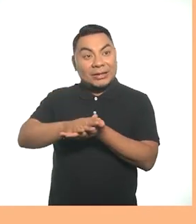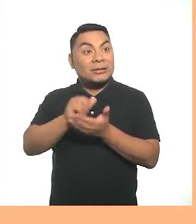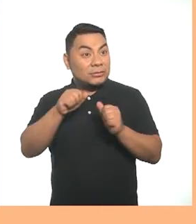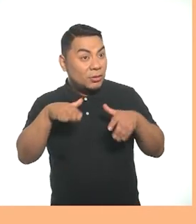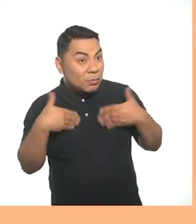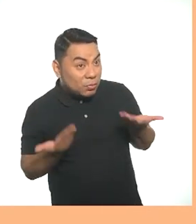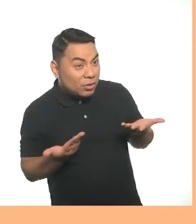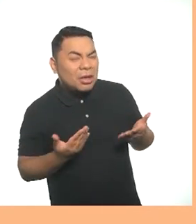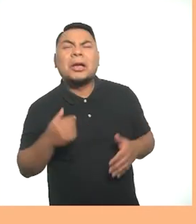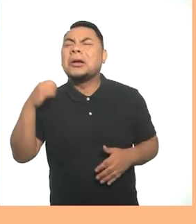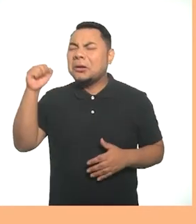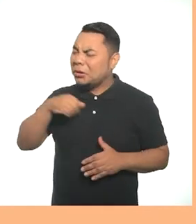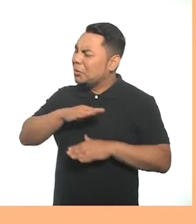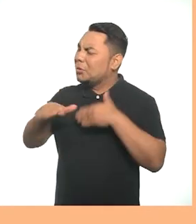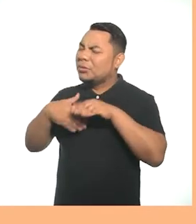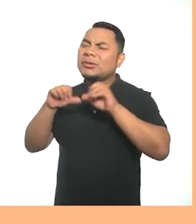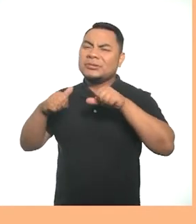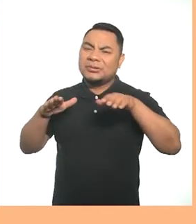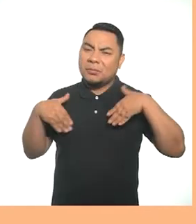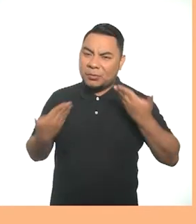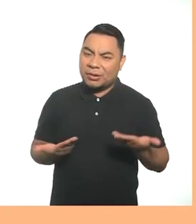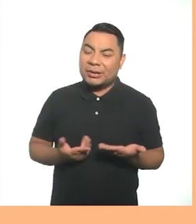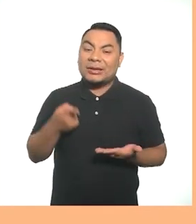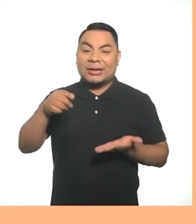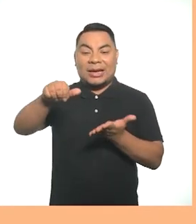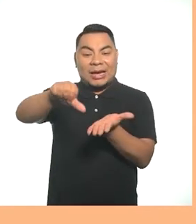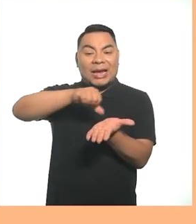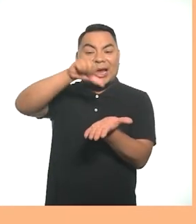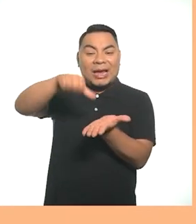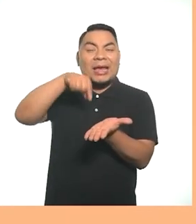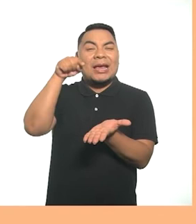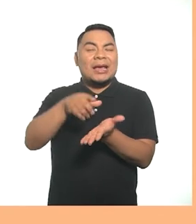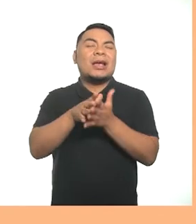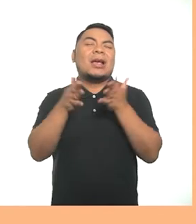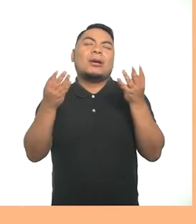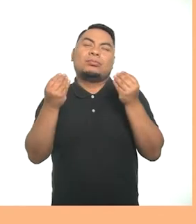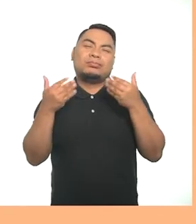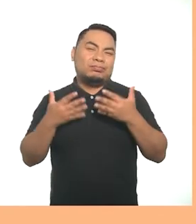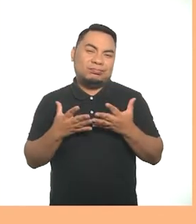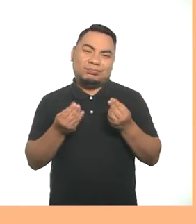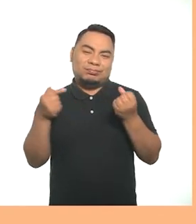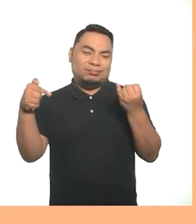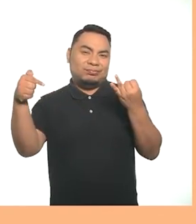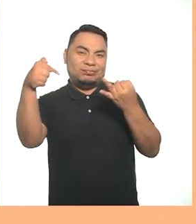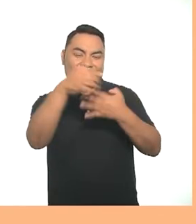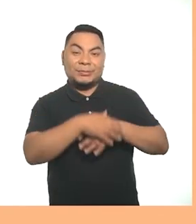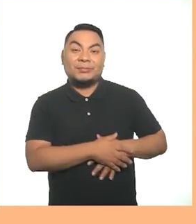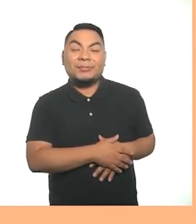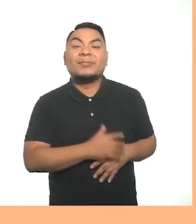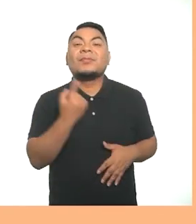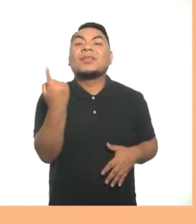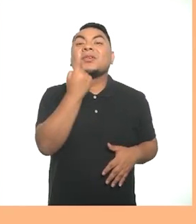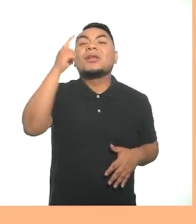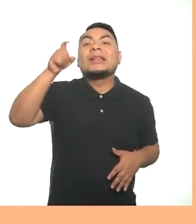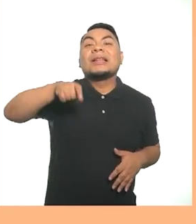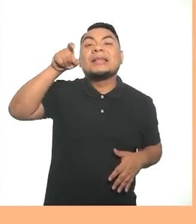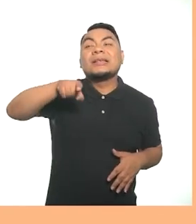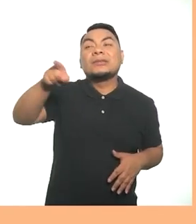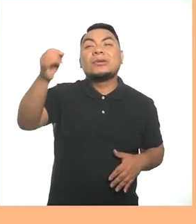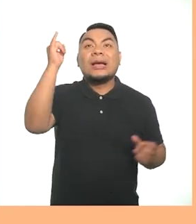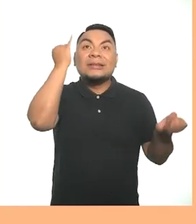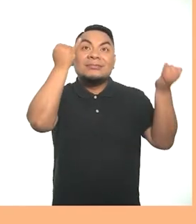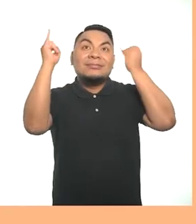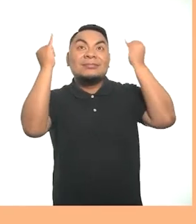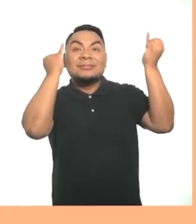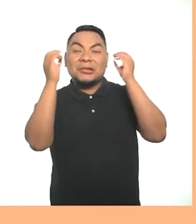puede? Todo se puede, amigos. El arte es infinito. Solo necesitamos de